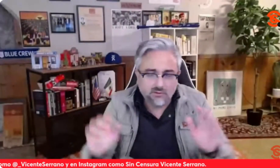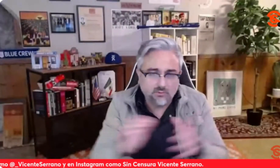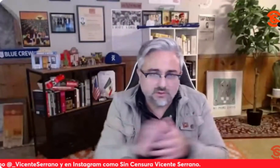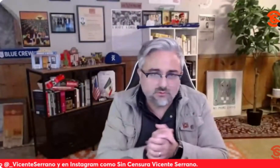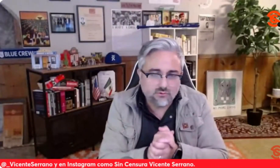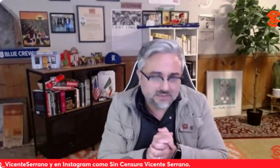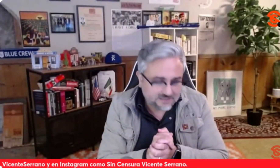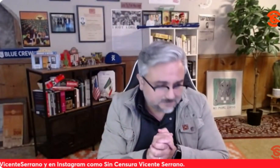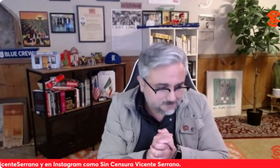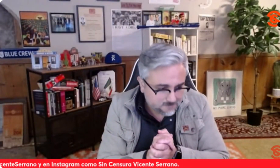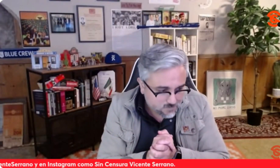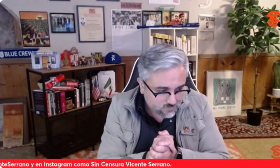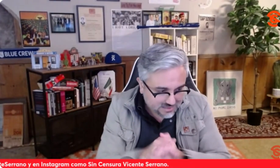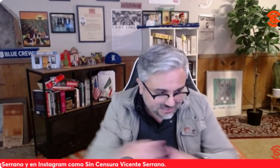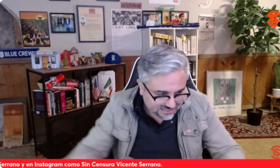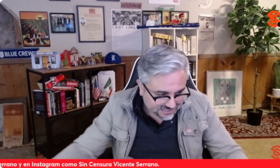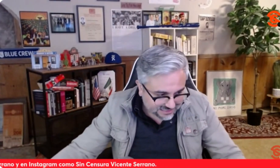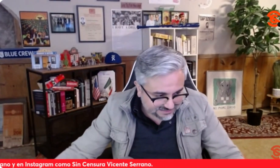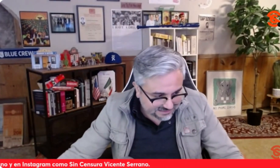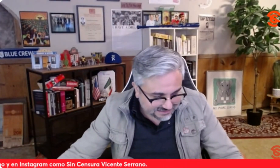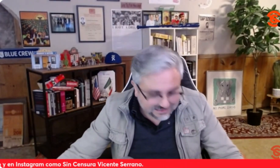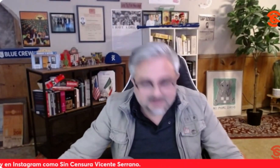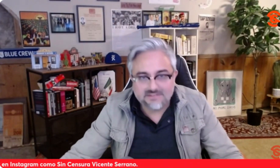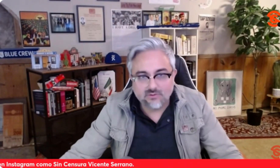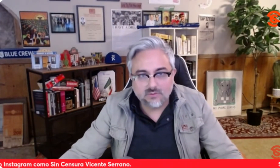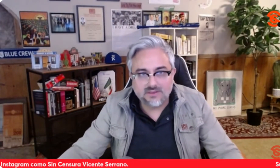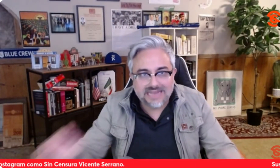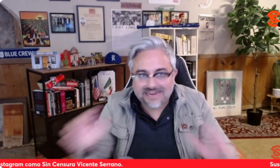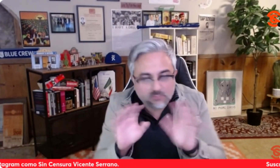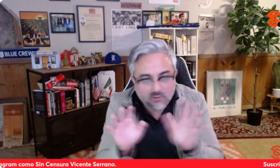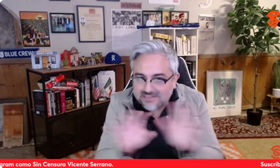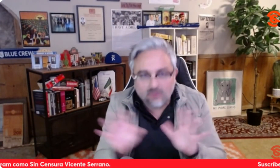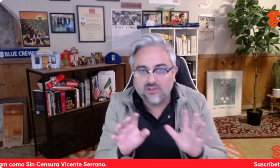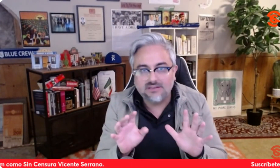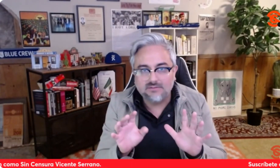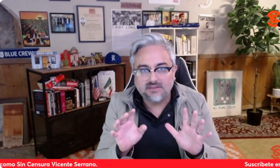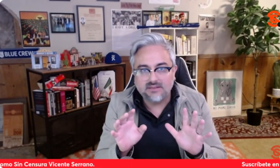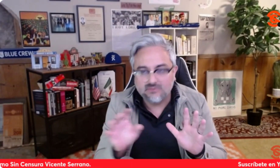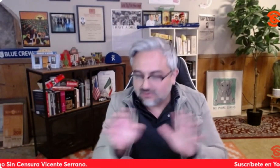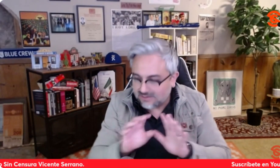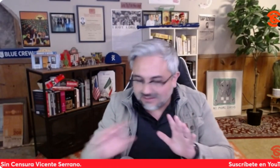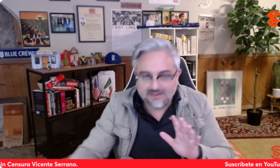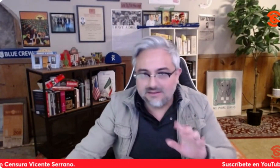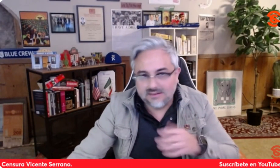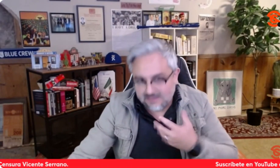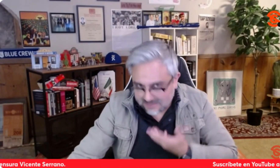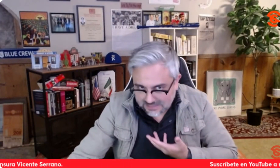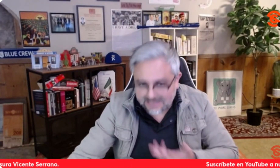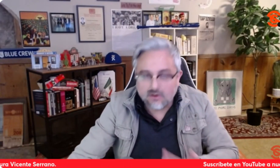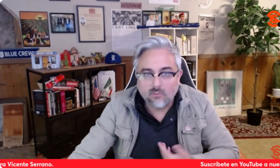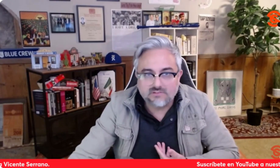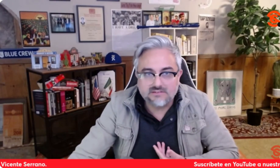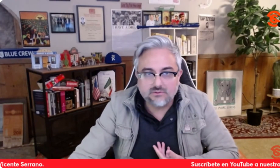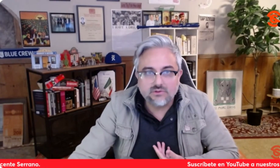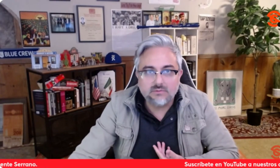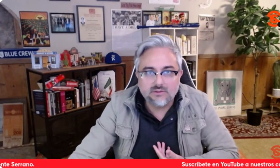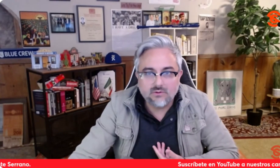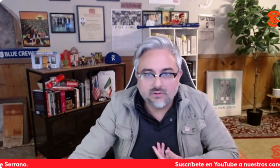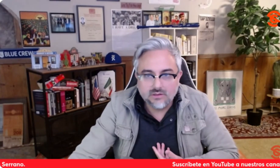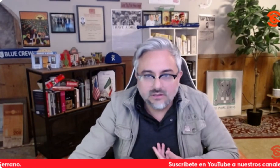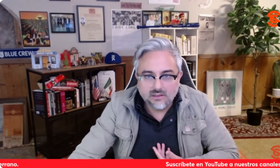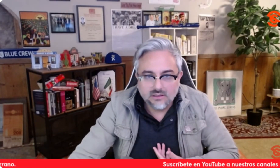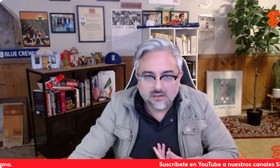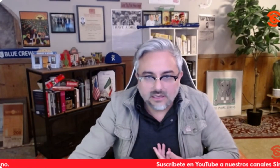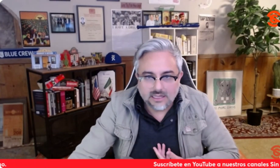a ver si lo podemos compartir. Es el clip 19. La respuesta no tiene desperdicio. Indignada como está su